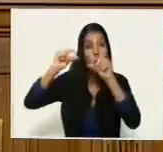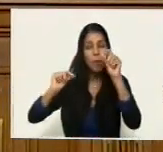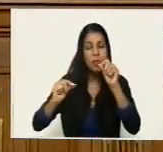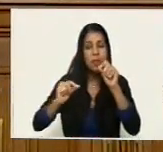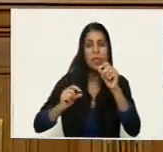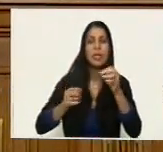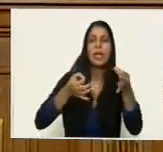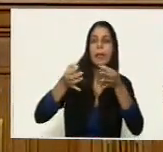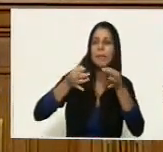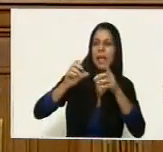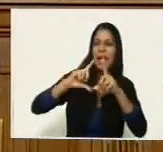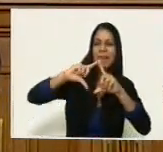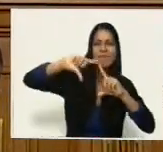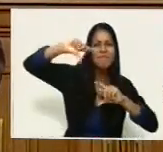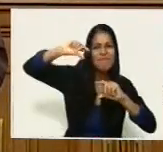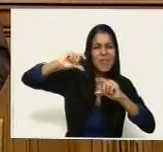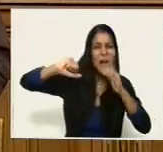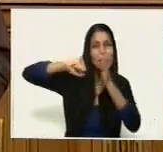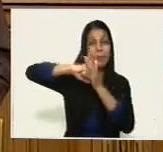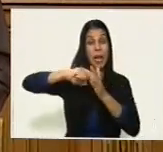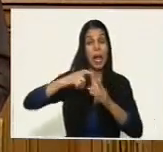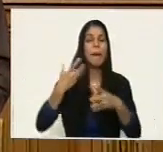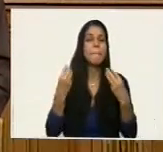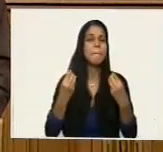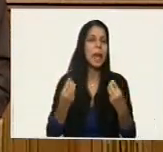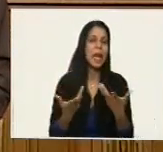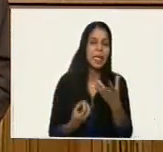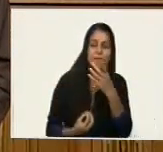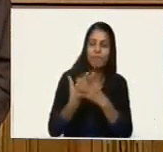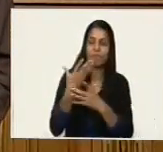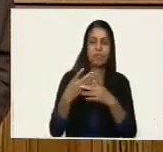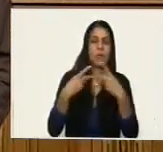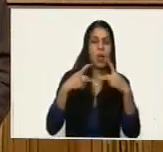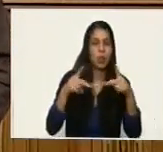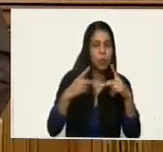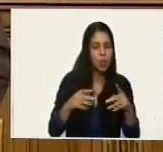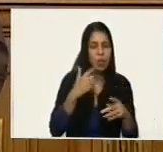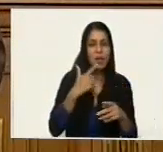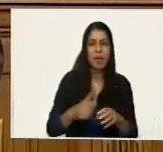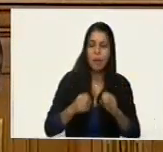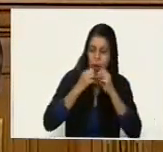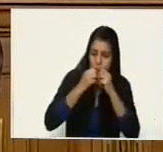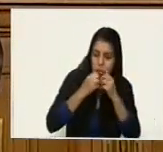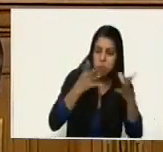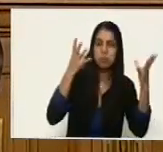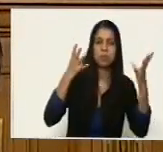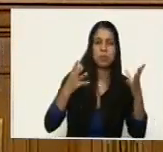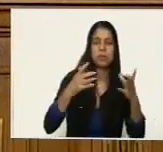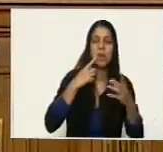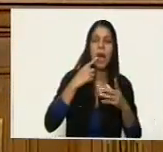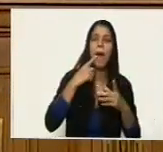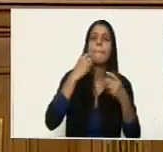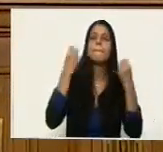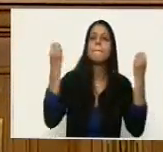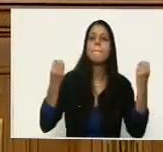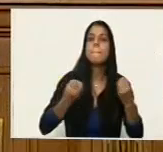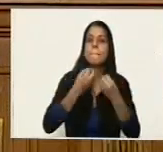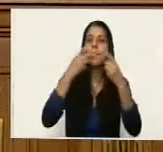para organizar, para divulgar, para hacer propaganda, para